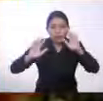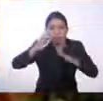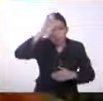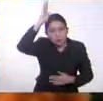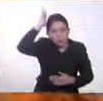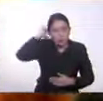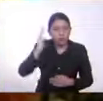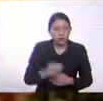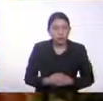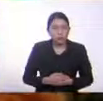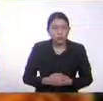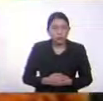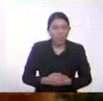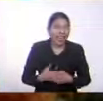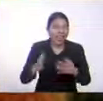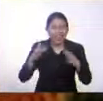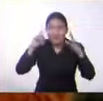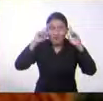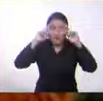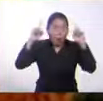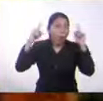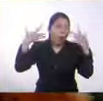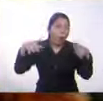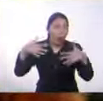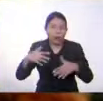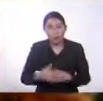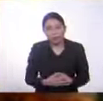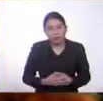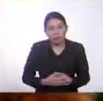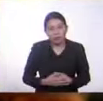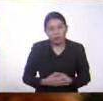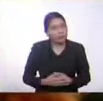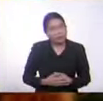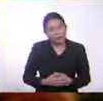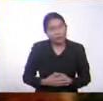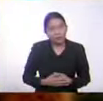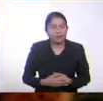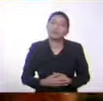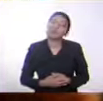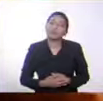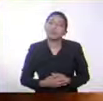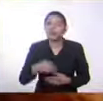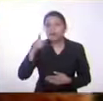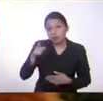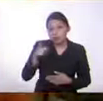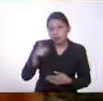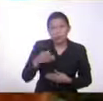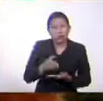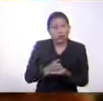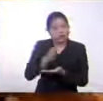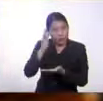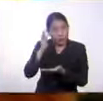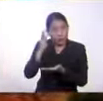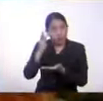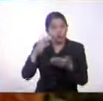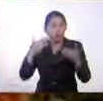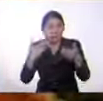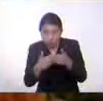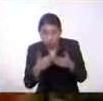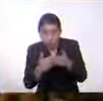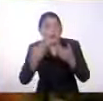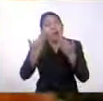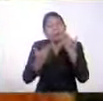¡Qué brillante idea, señor Max! Si los coatíes están en época de apareamiento, tendrá su foto